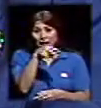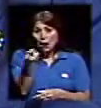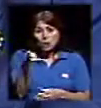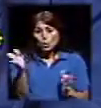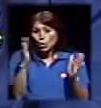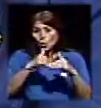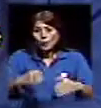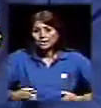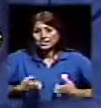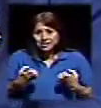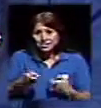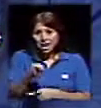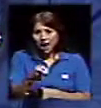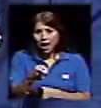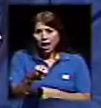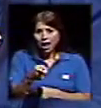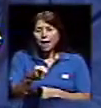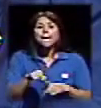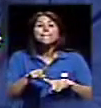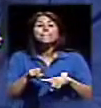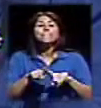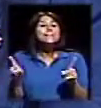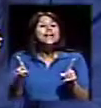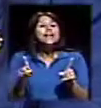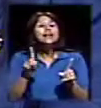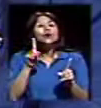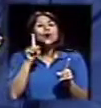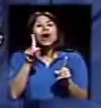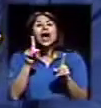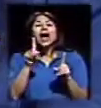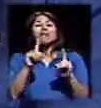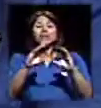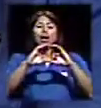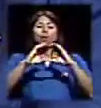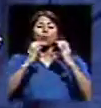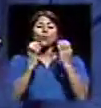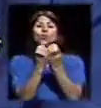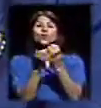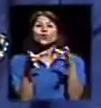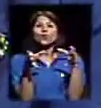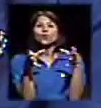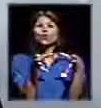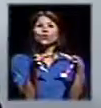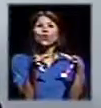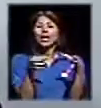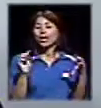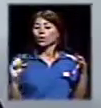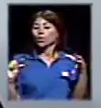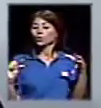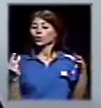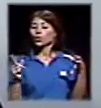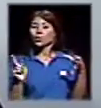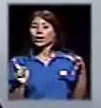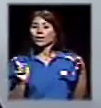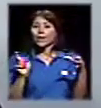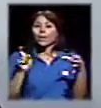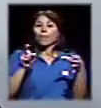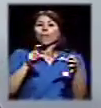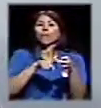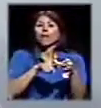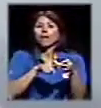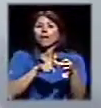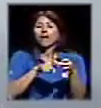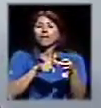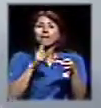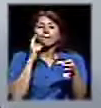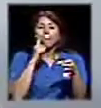había un club que se iba a ingresar a ese club o a esa membresía de participar en el euro. Y